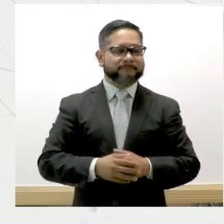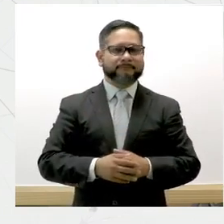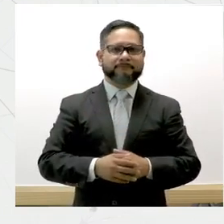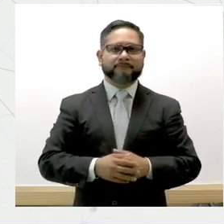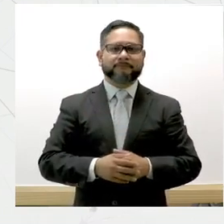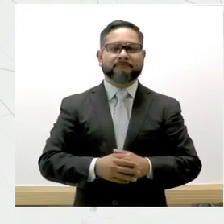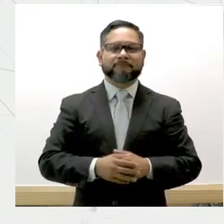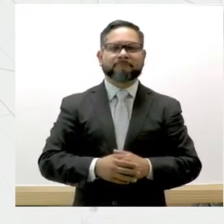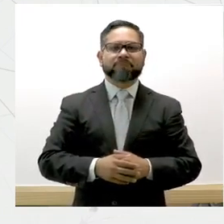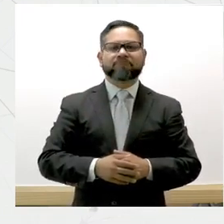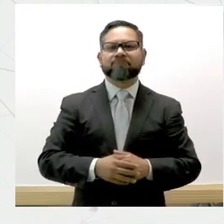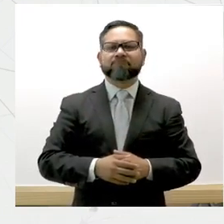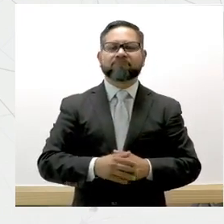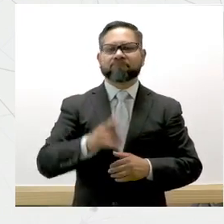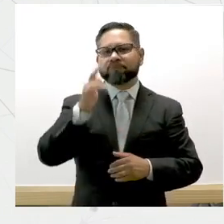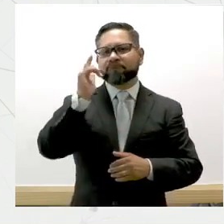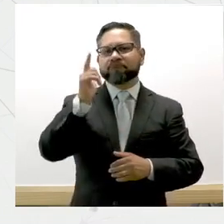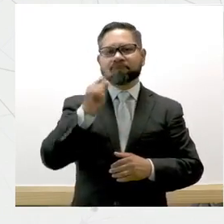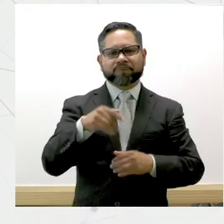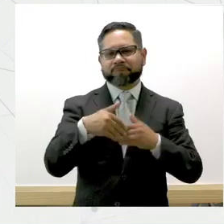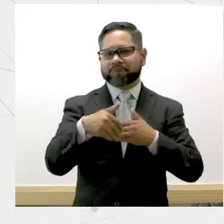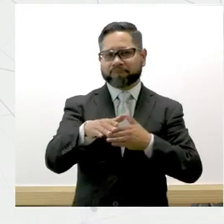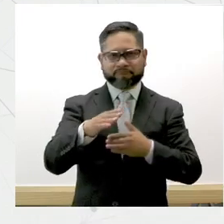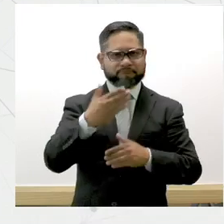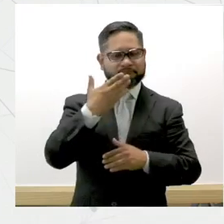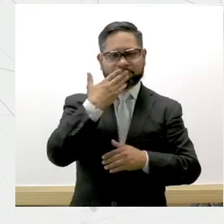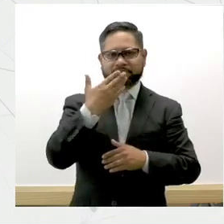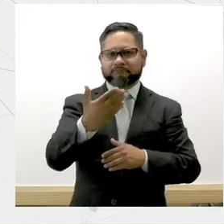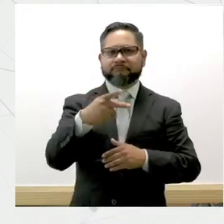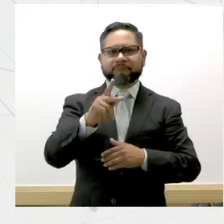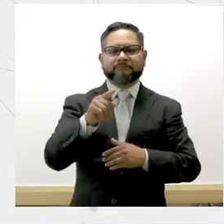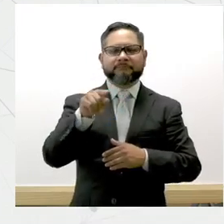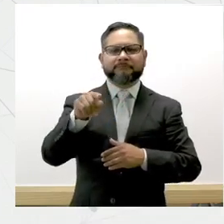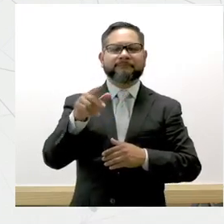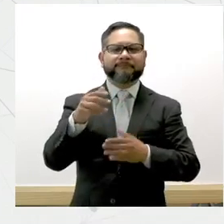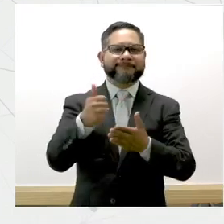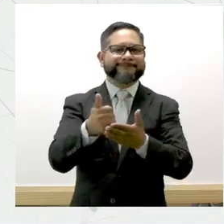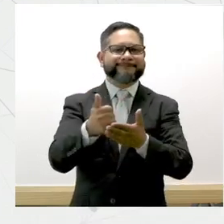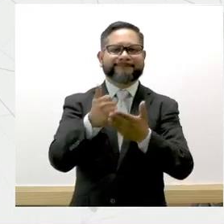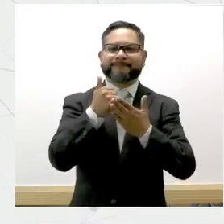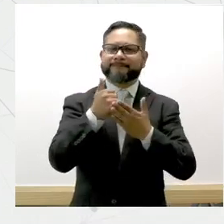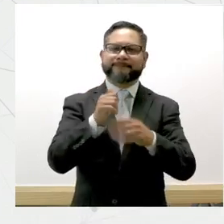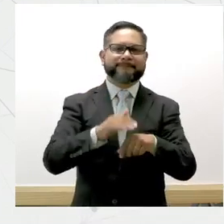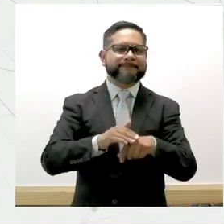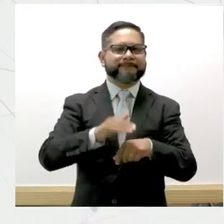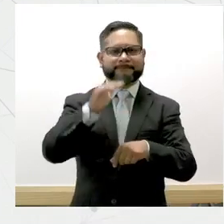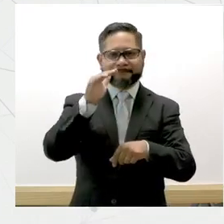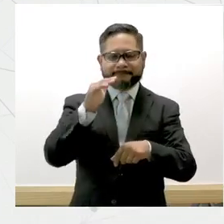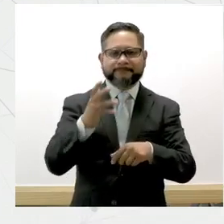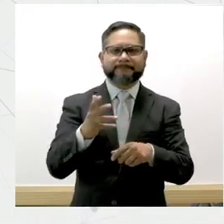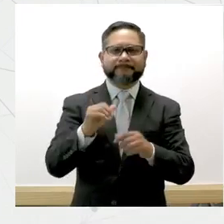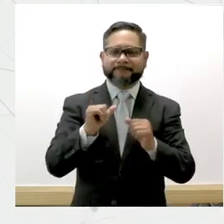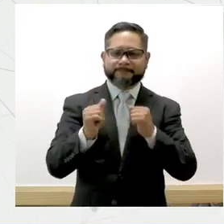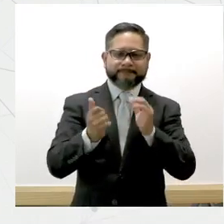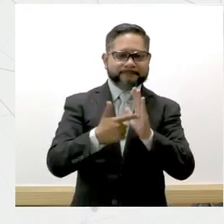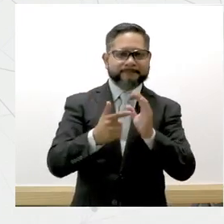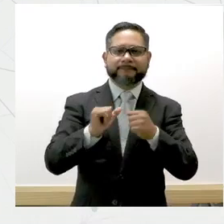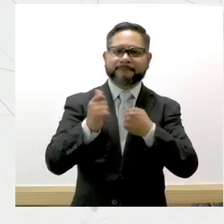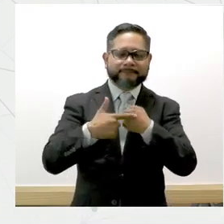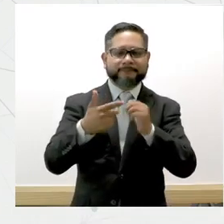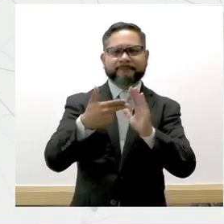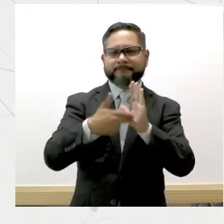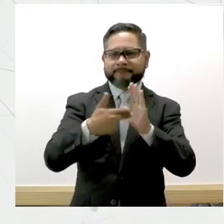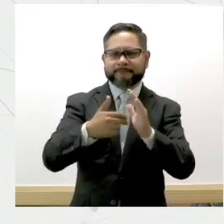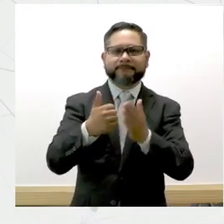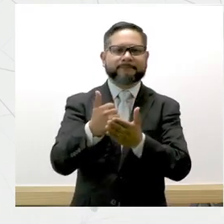ONU y que esperemos tenga tendencia. Pero estos instrumentos macro necesitamos aterrizarlos a nivel país y ya no solo desde el punto de